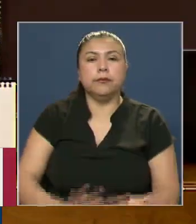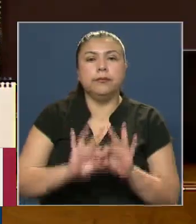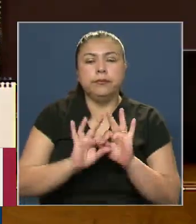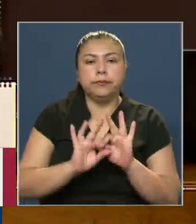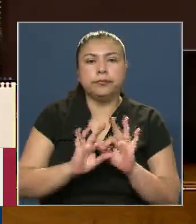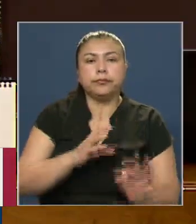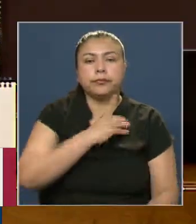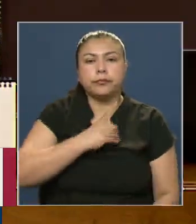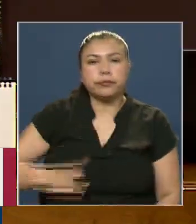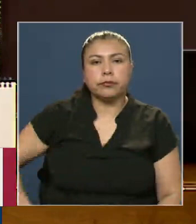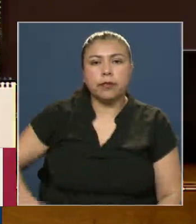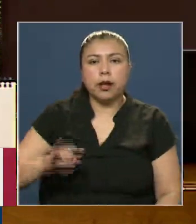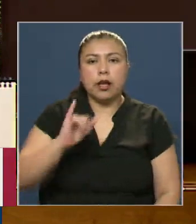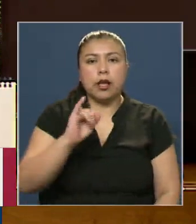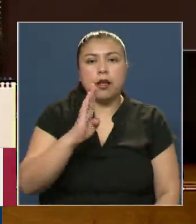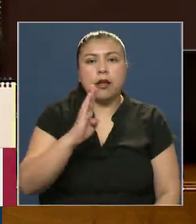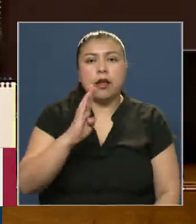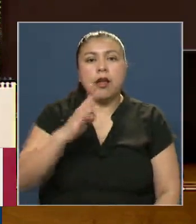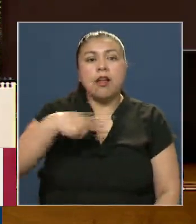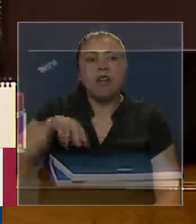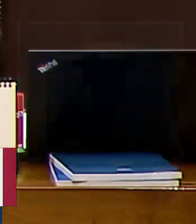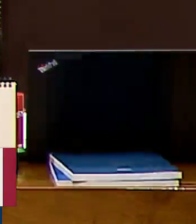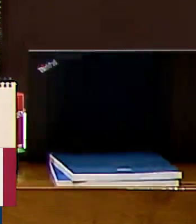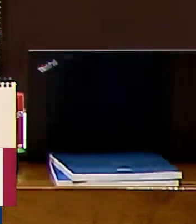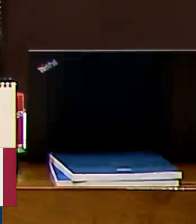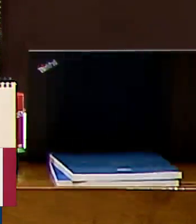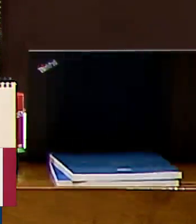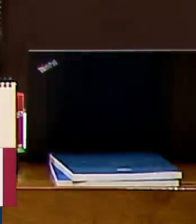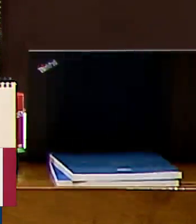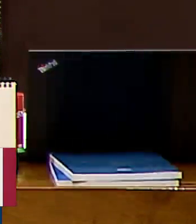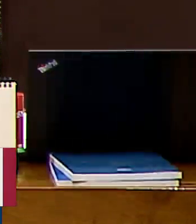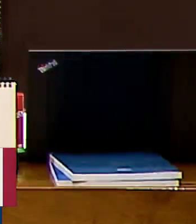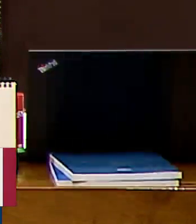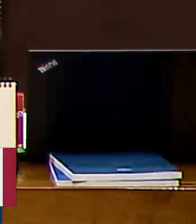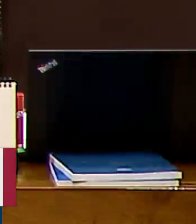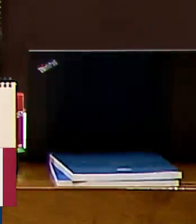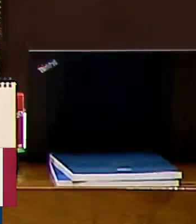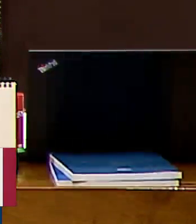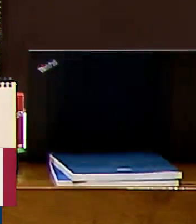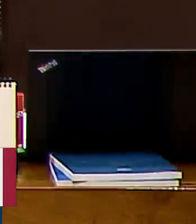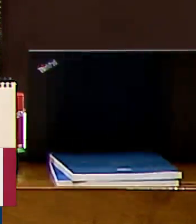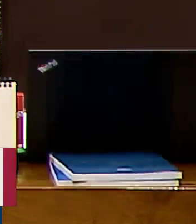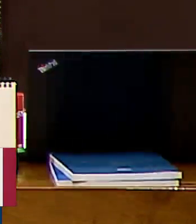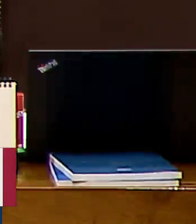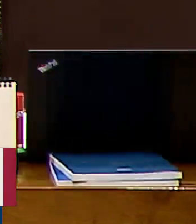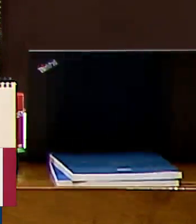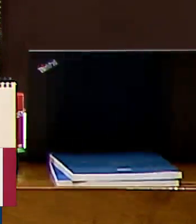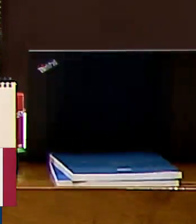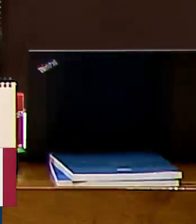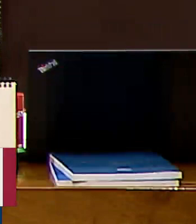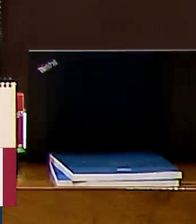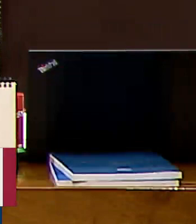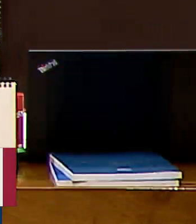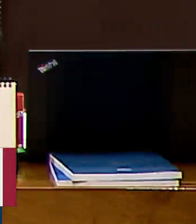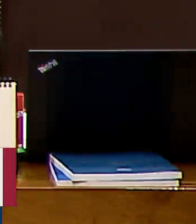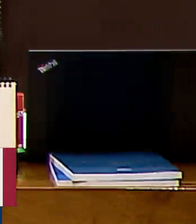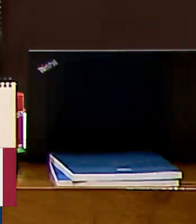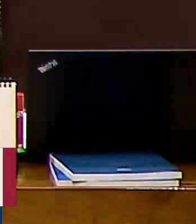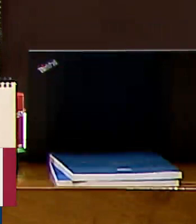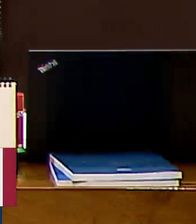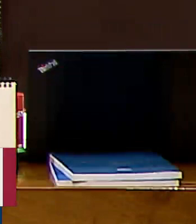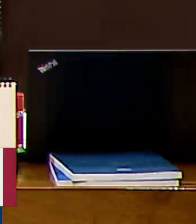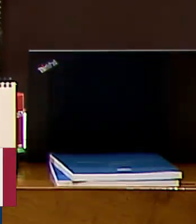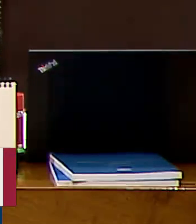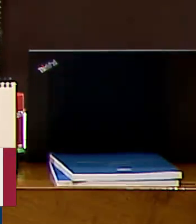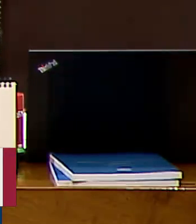Gracias, diputado Diego Ibáñez. El tiempo restante, entonces, corresponde hacer uso de la palabra al honorable diputado don Jorge Sabaj Villalobos. Tiene usted